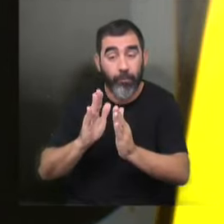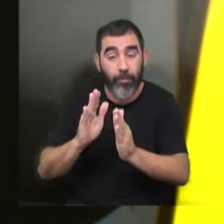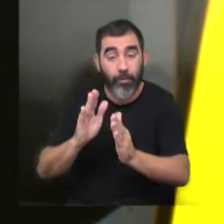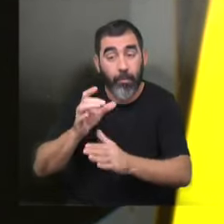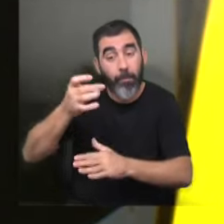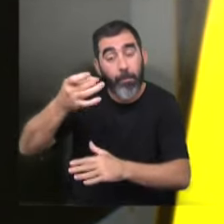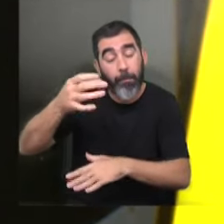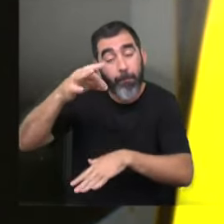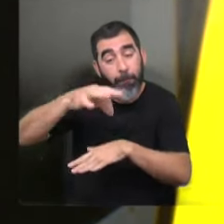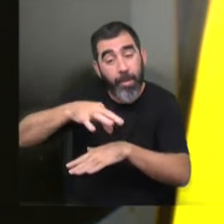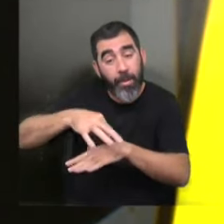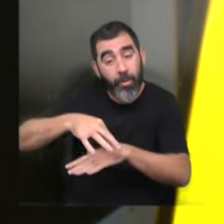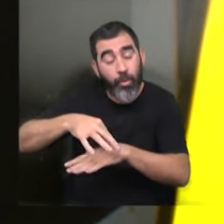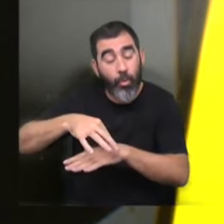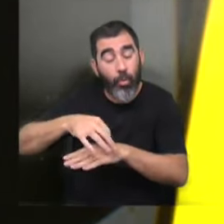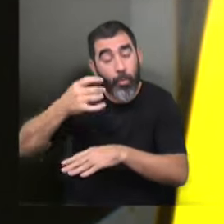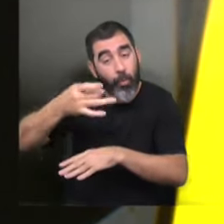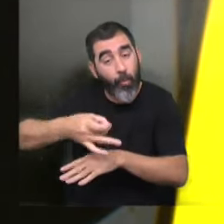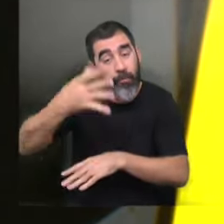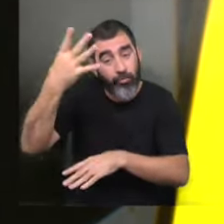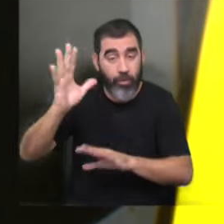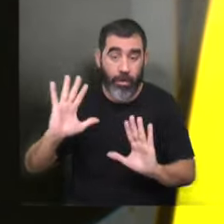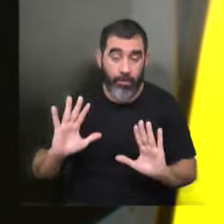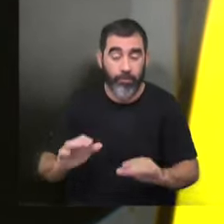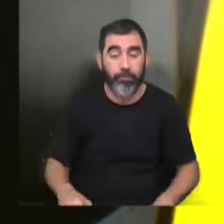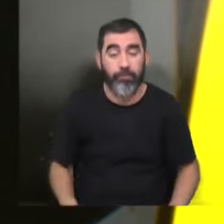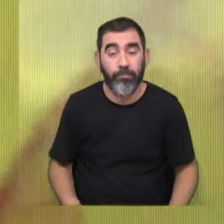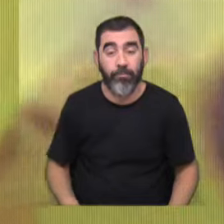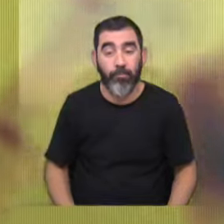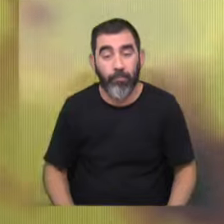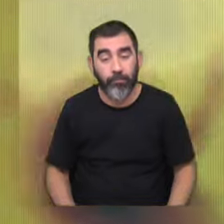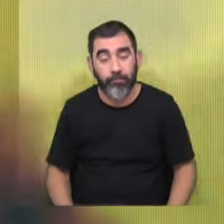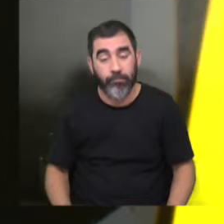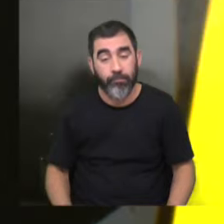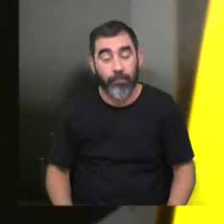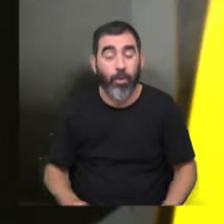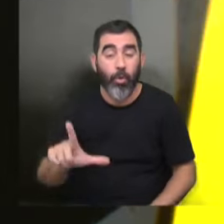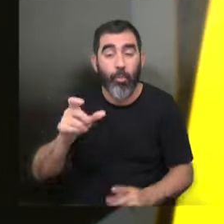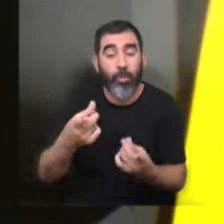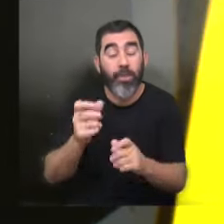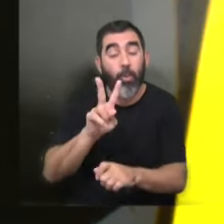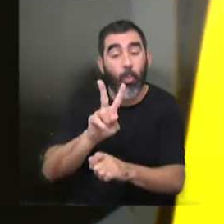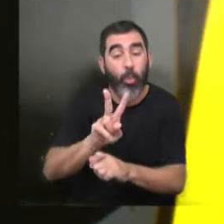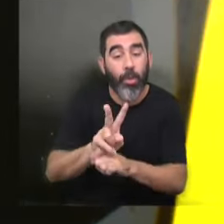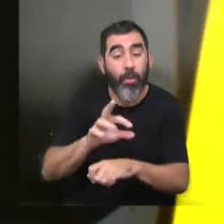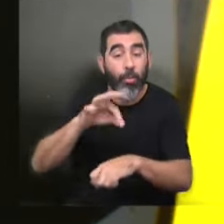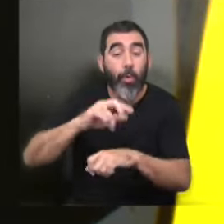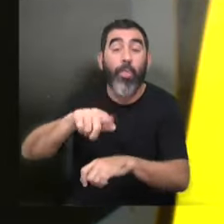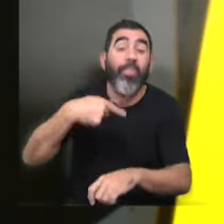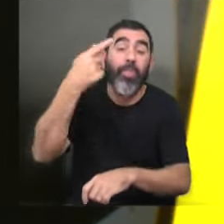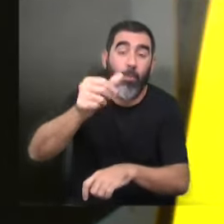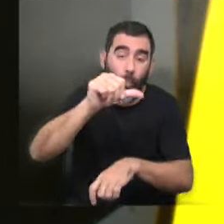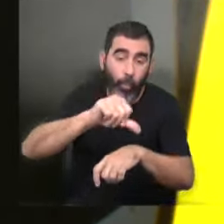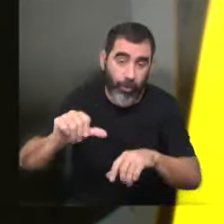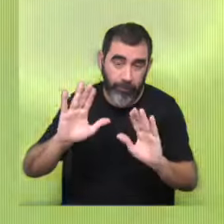un médico, ya sea un cirujano plástico o un dermatólogo, claro. ¿No? O sea, está bien. Y que requiere, obviamente, cuidados médicos posteriores a